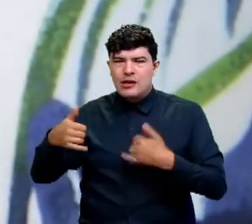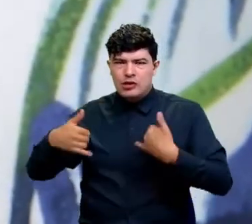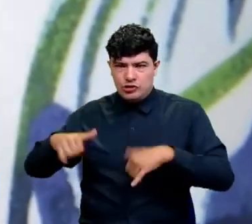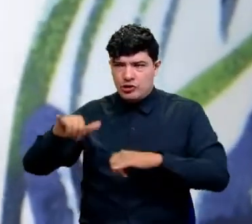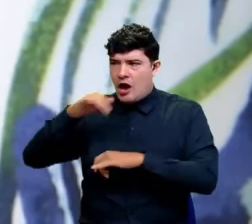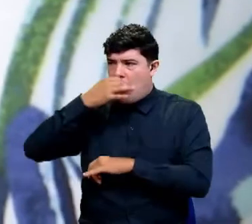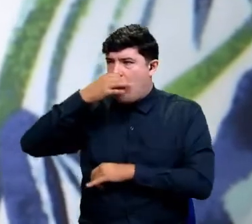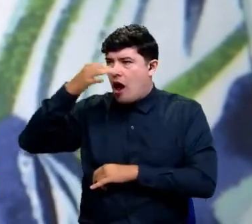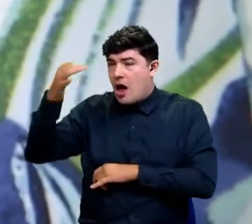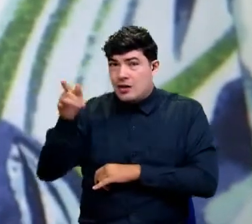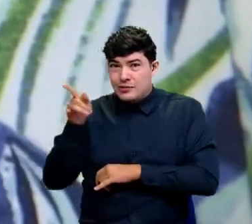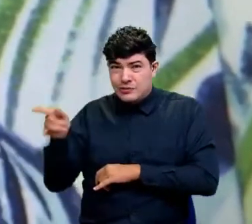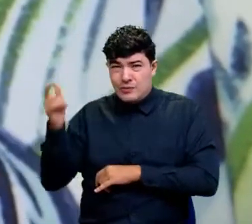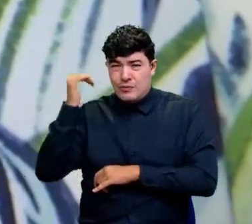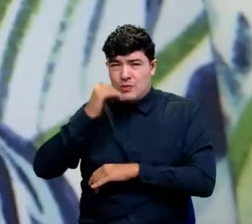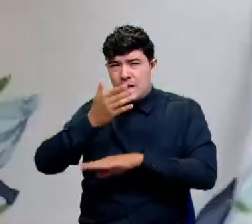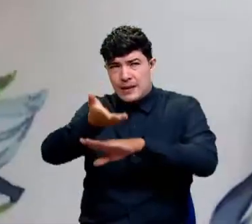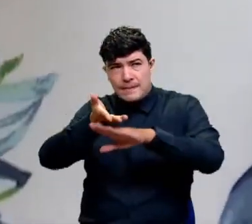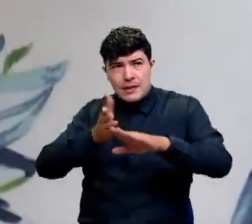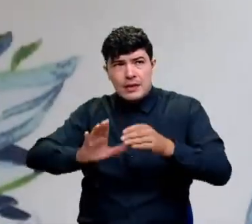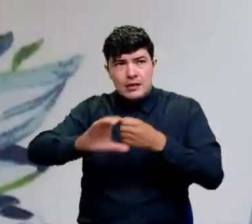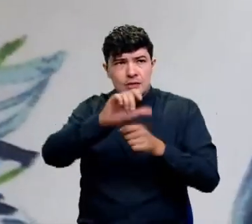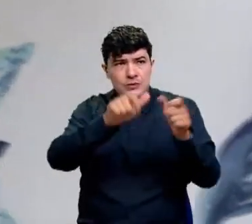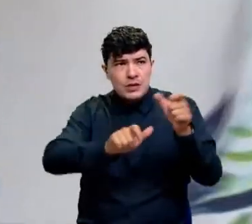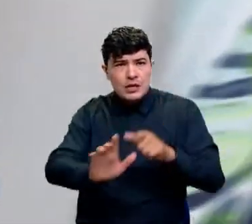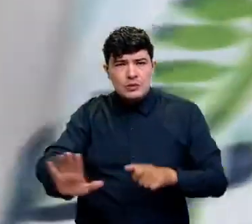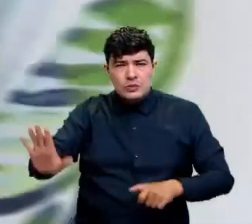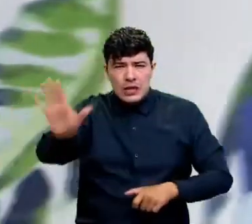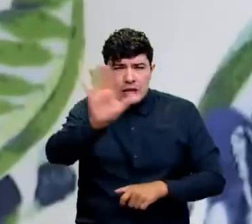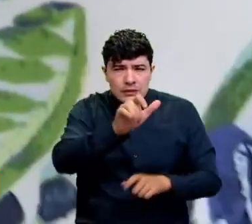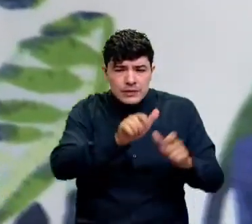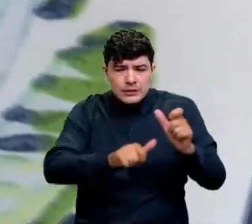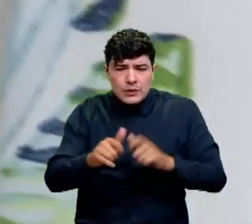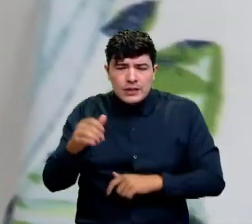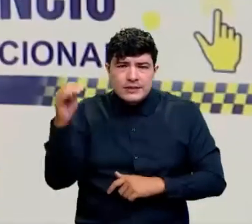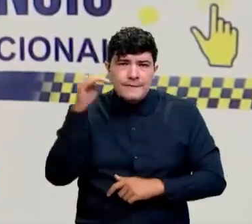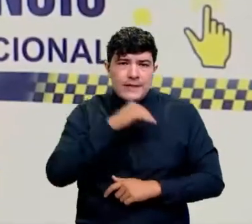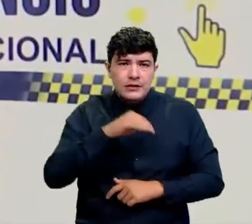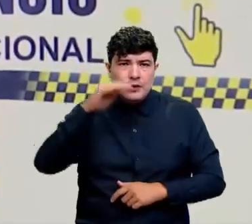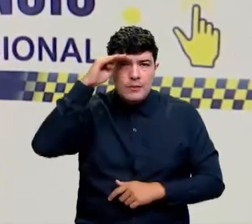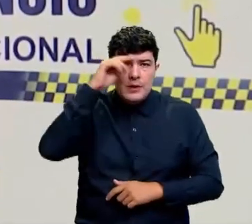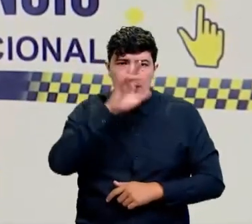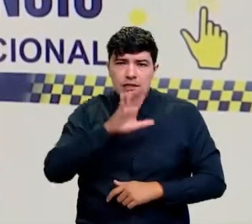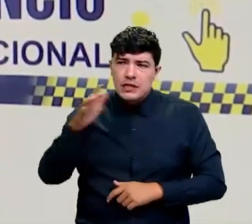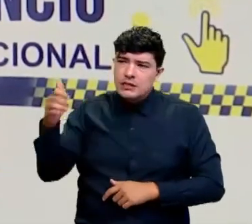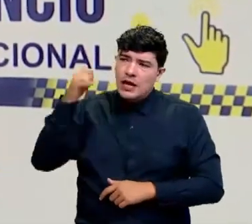los ciudadanos que no se dejen engañar por falsos policías mediante llamadas telefónicas.